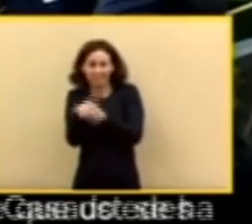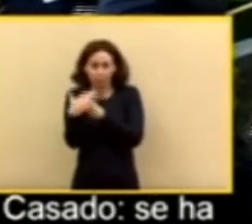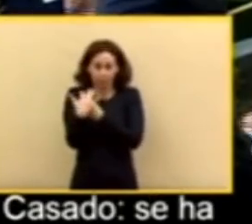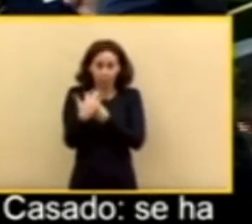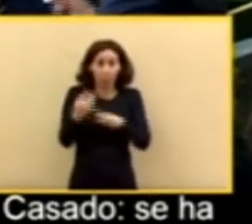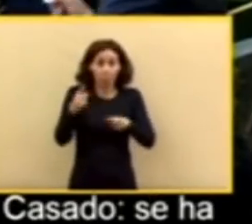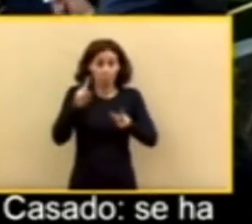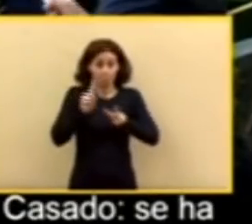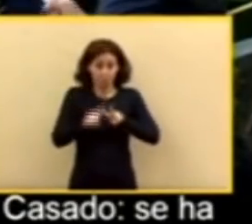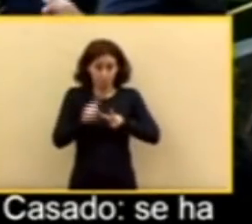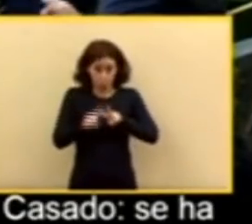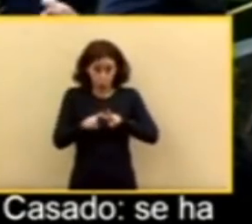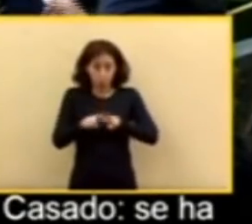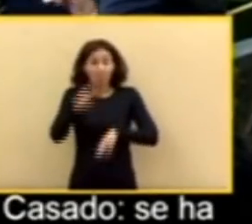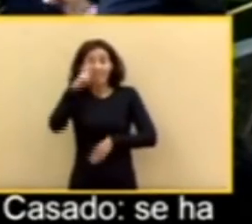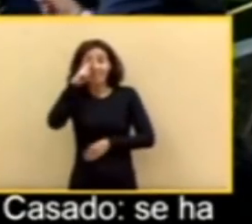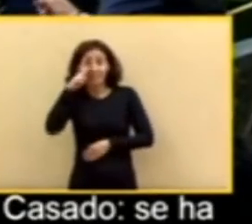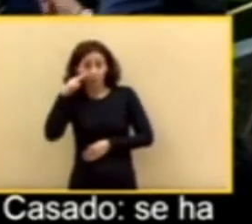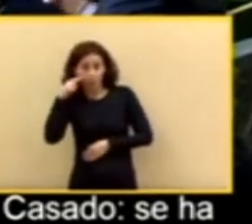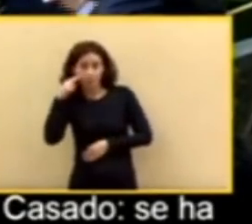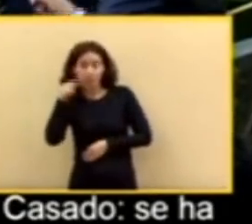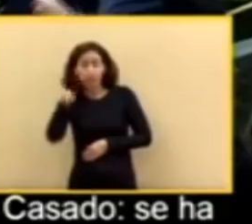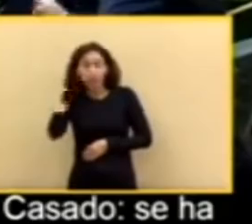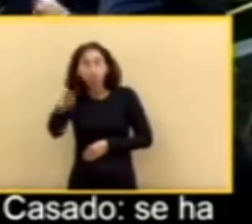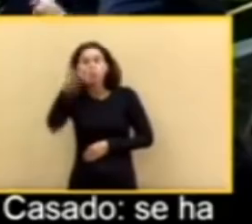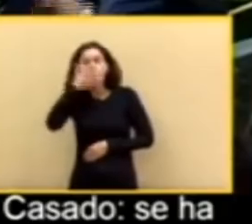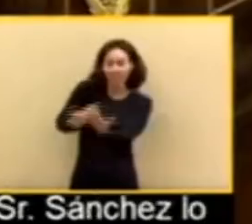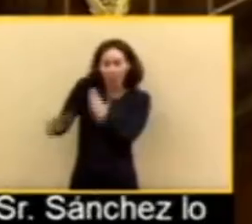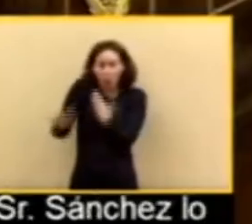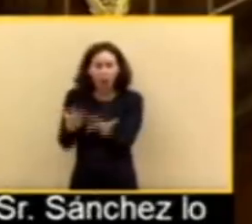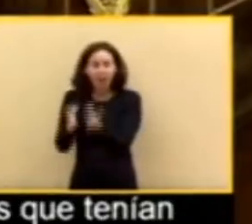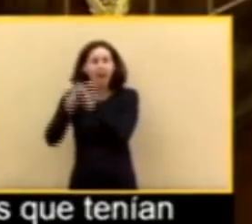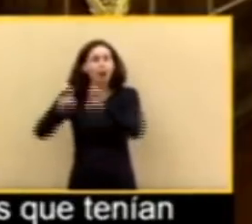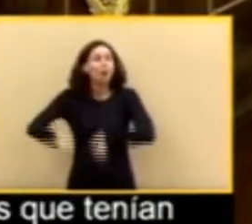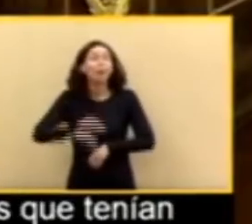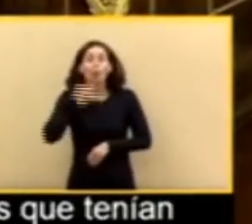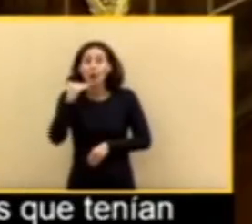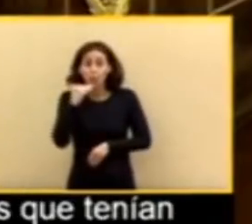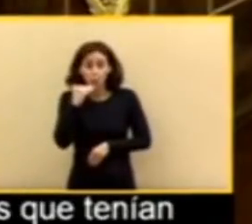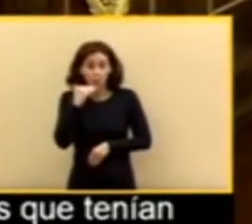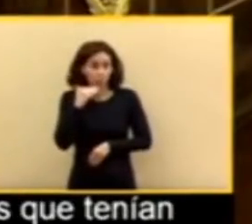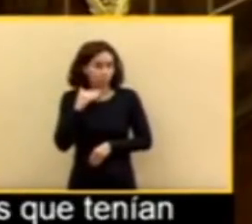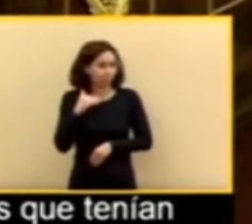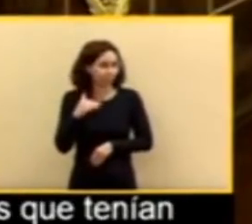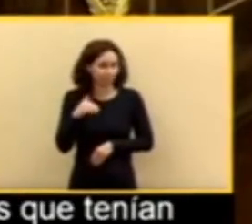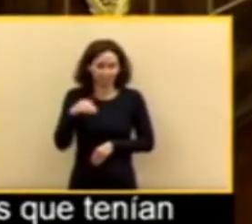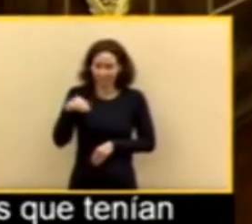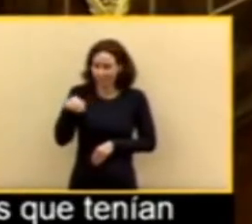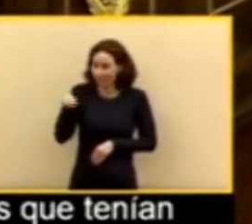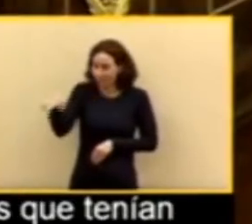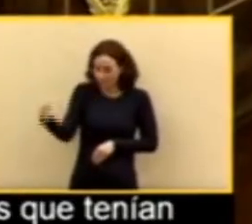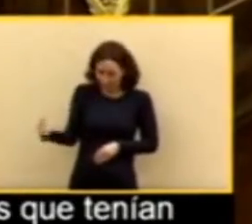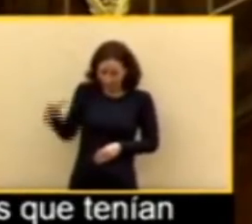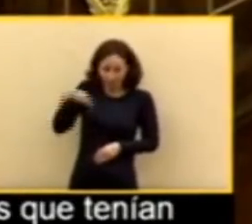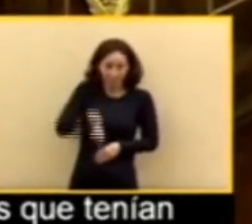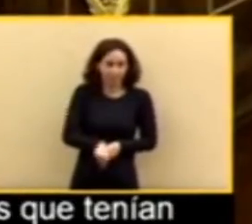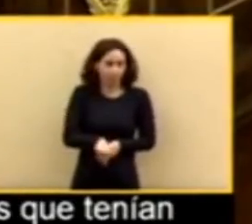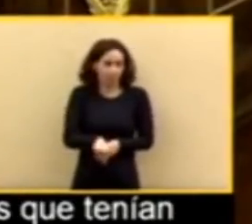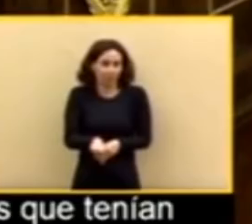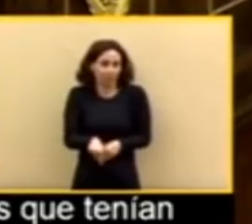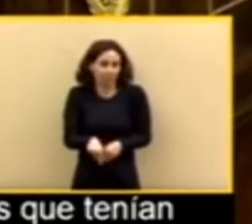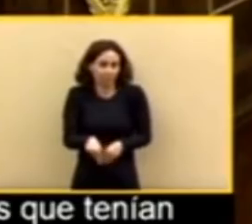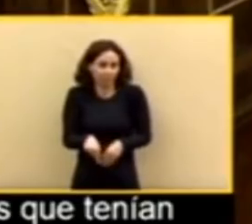Cuadras, ibas a tomar la palabra antes, cuando soy del tema de ETA, y al final... No, es que, a ver, hay